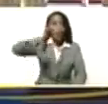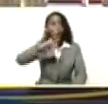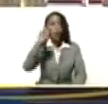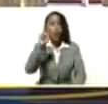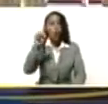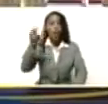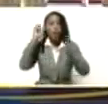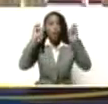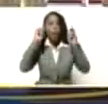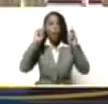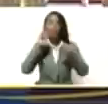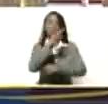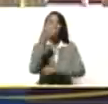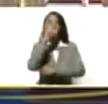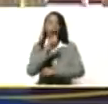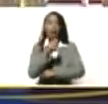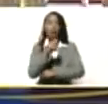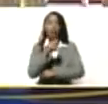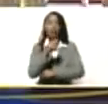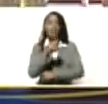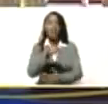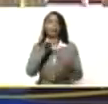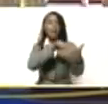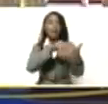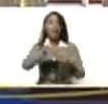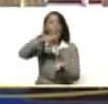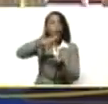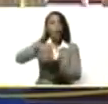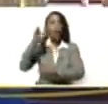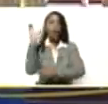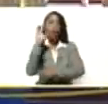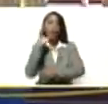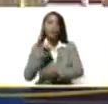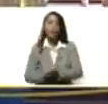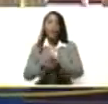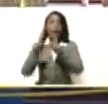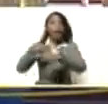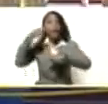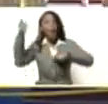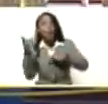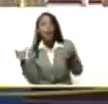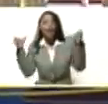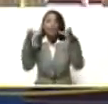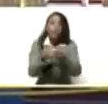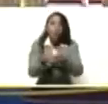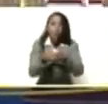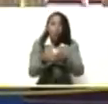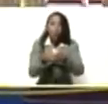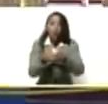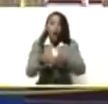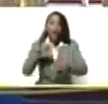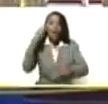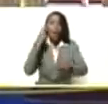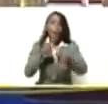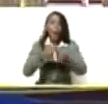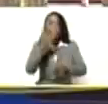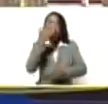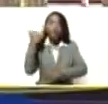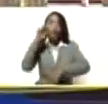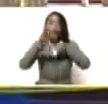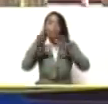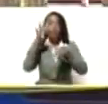de los 200 años de carabobo en caracas y la otra cumbre en la habana el pasado 14 de